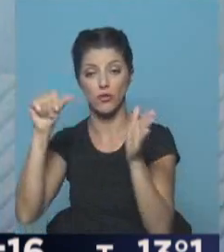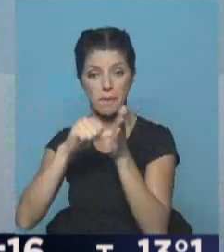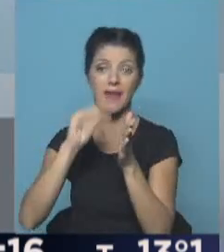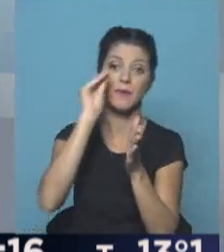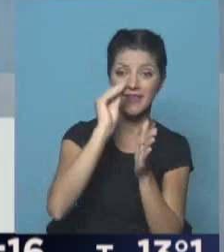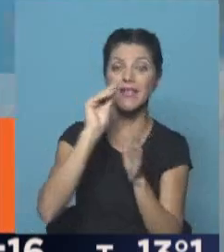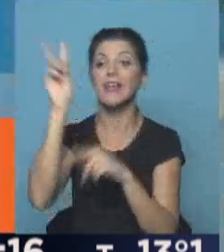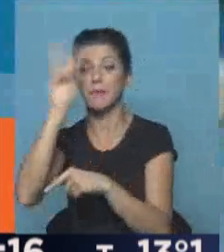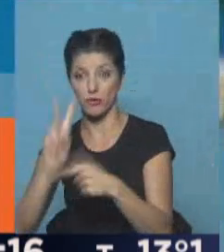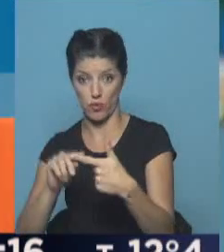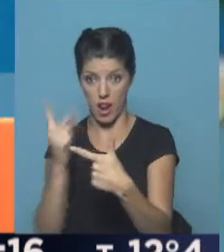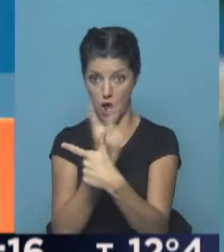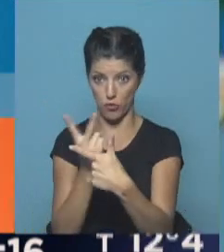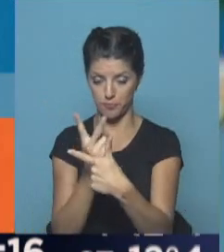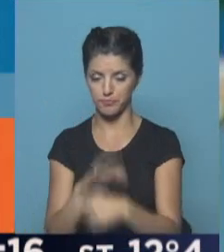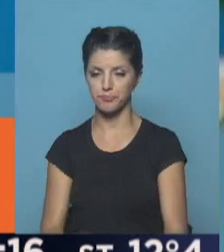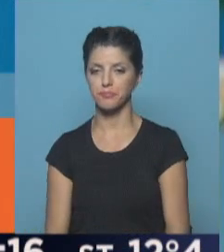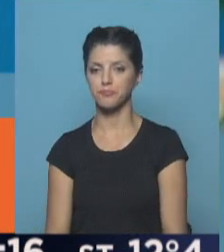Venezuela. Brasil ha encarado